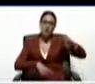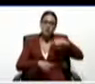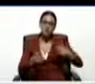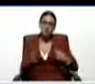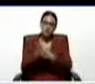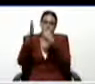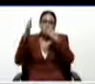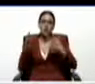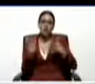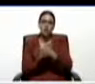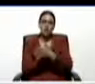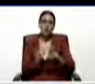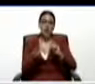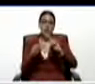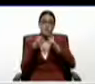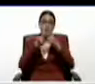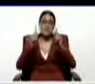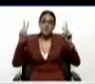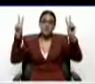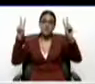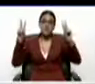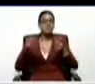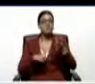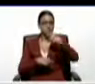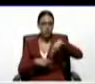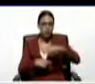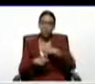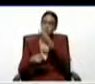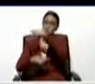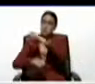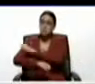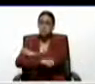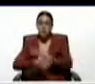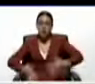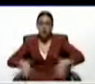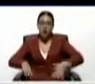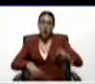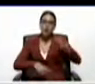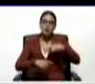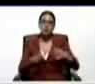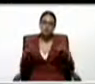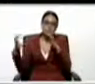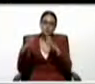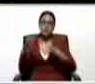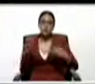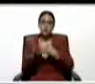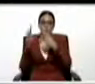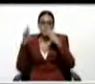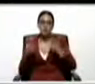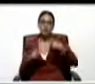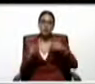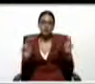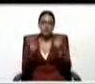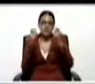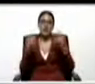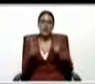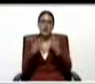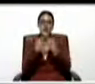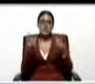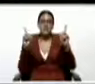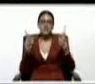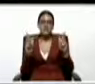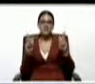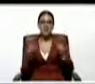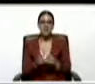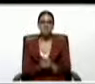libertad. Oligarcas, temblad, viva la libertad. La espada,